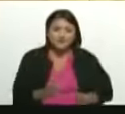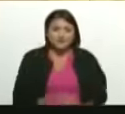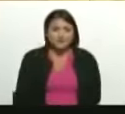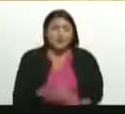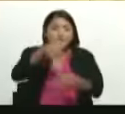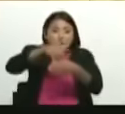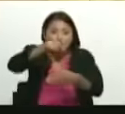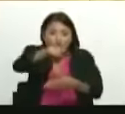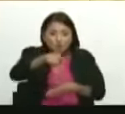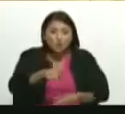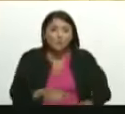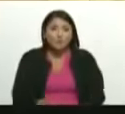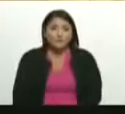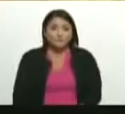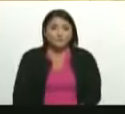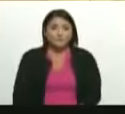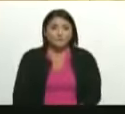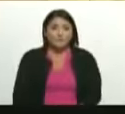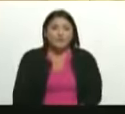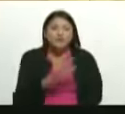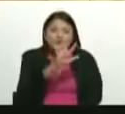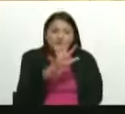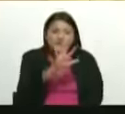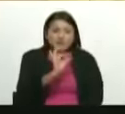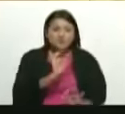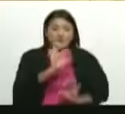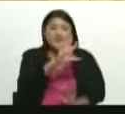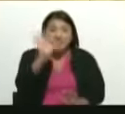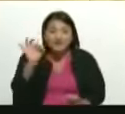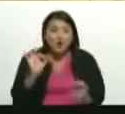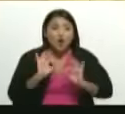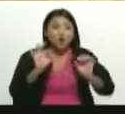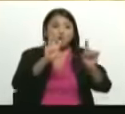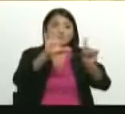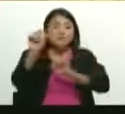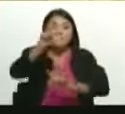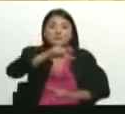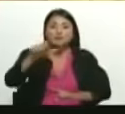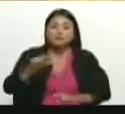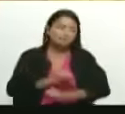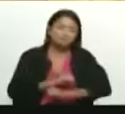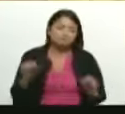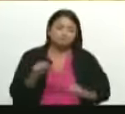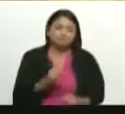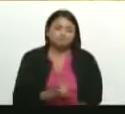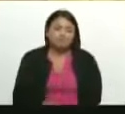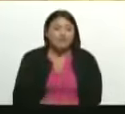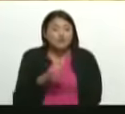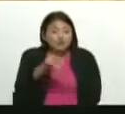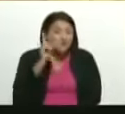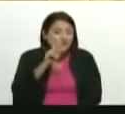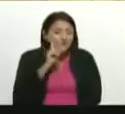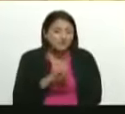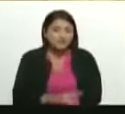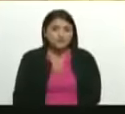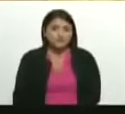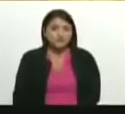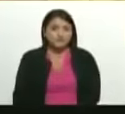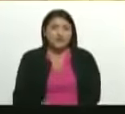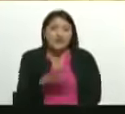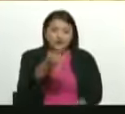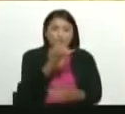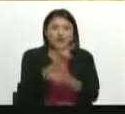ahí 500, 600 personas. Eso no es verdad. Y eso es un